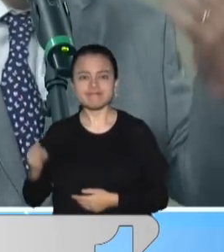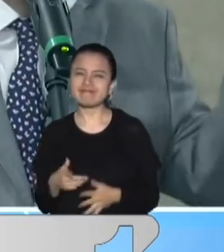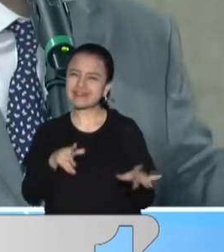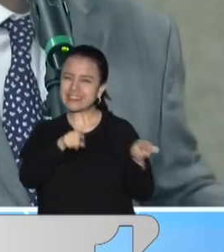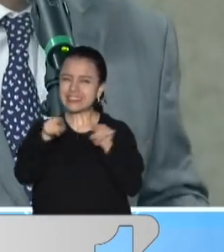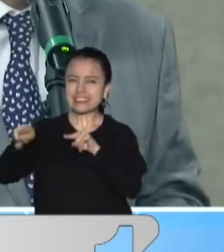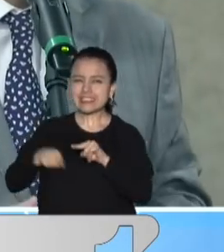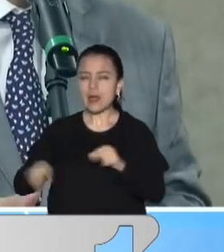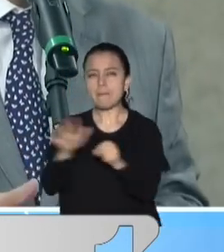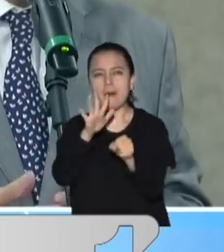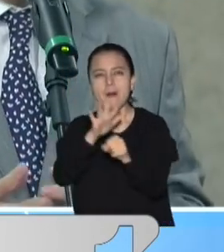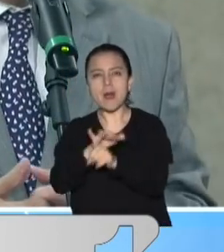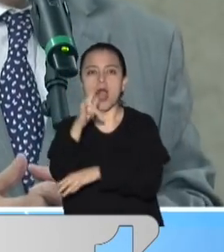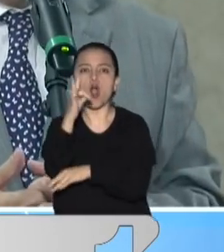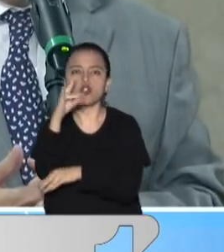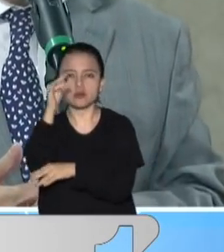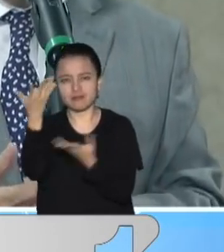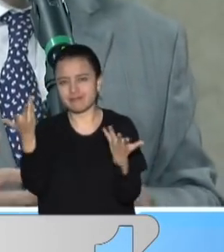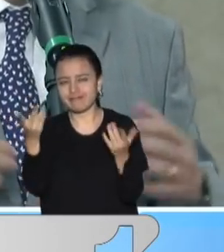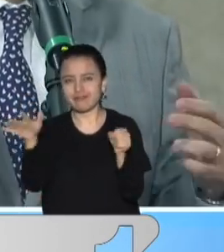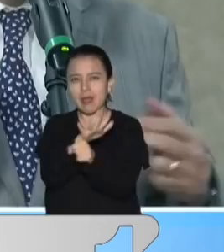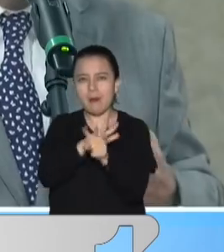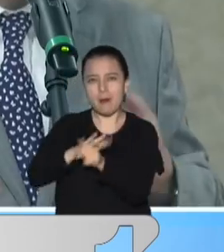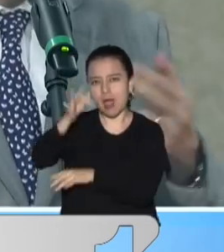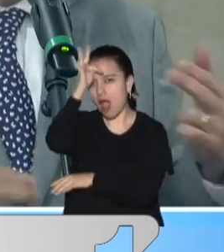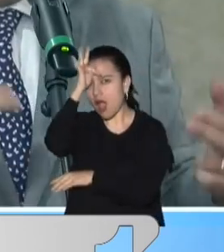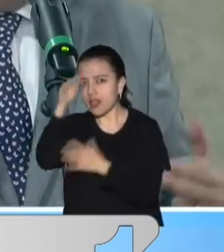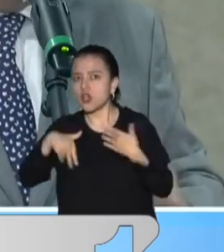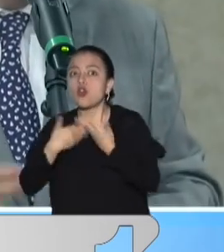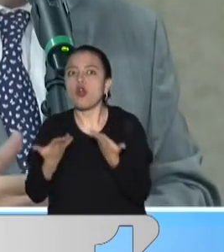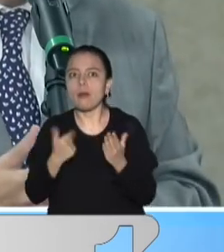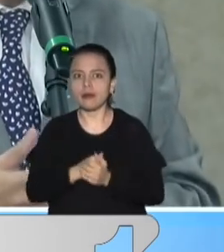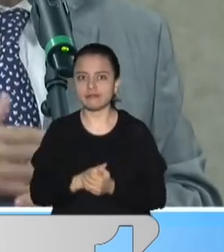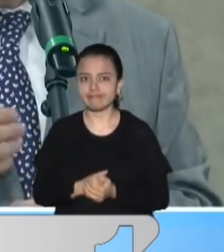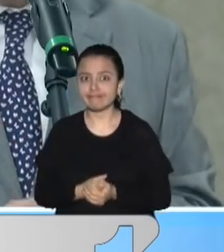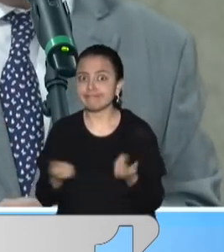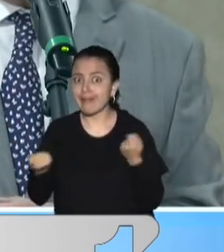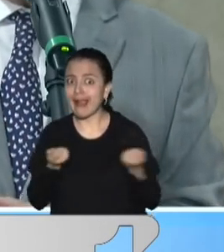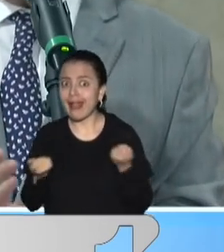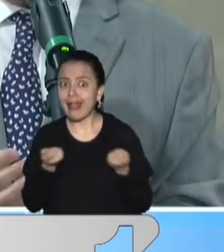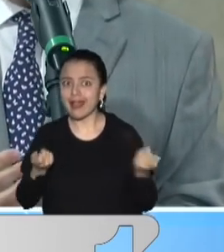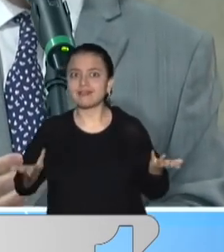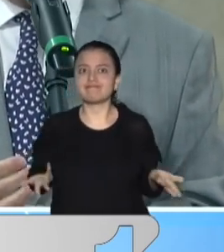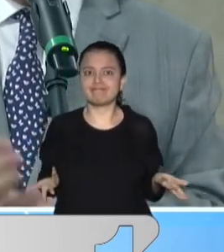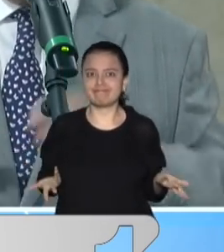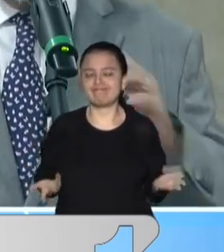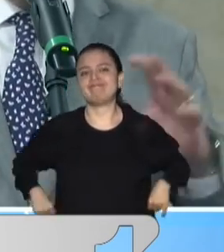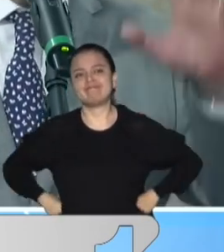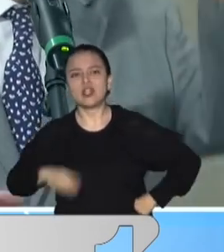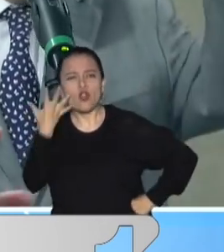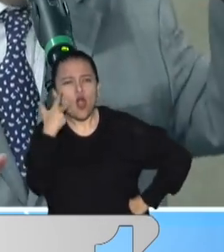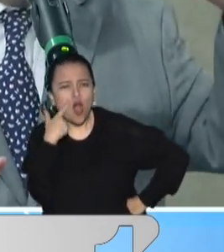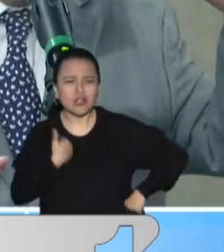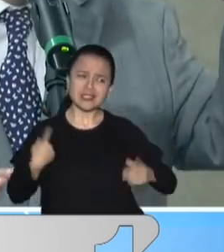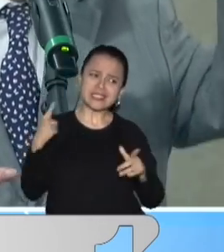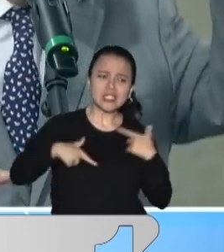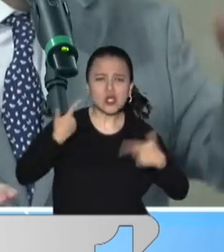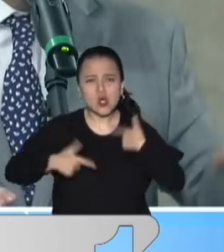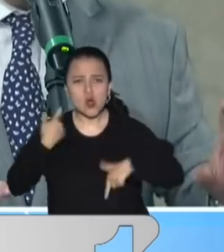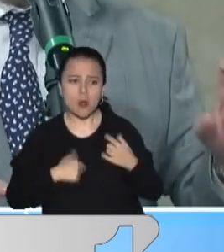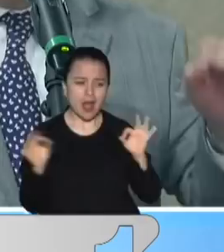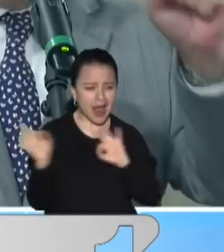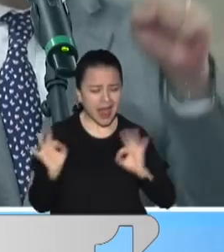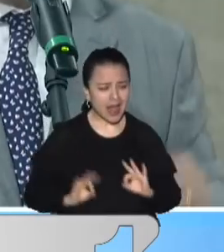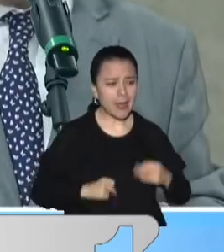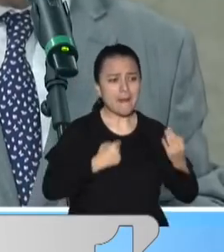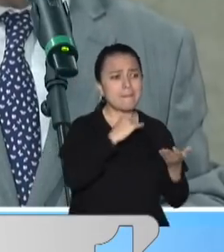congestión hospitalaria, ¿cómo lo vamos a negar? Pero estamos todos los días y todas las noches regulando los pacientes. Logramos ubicar